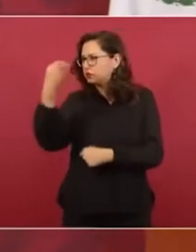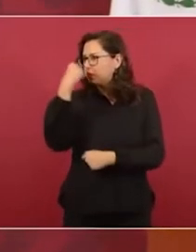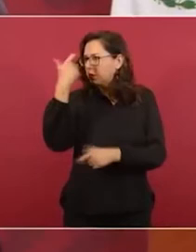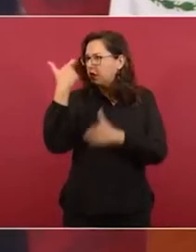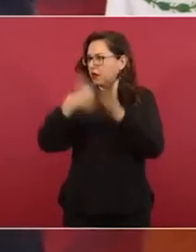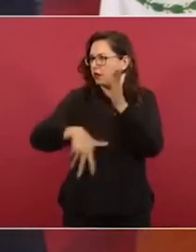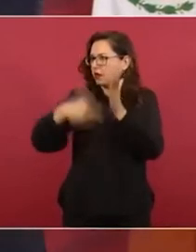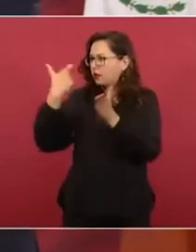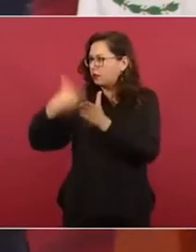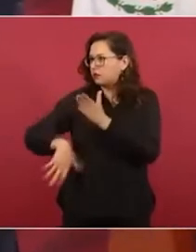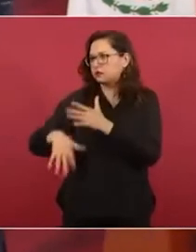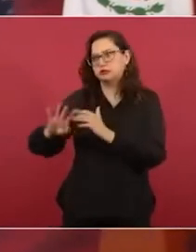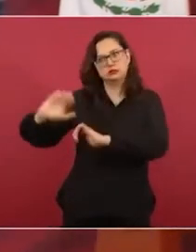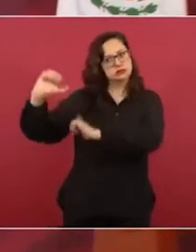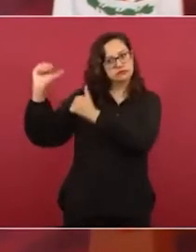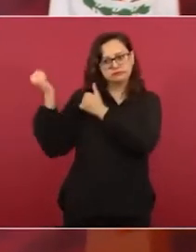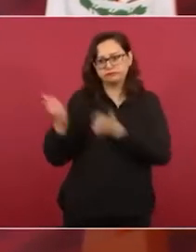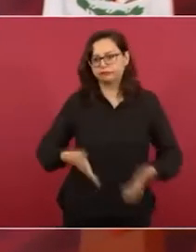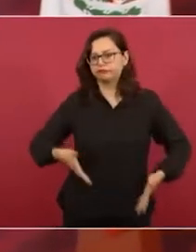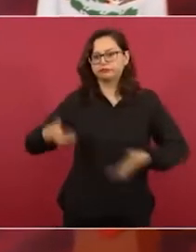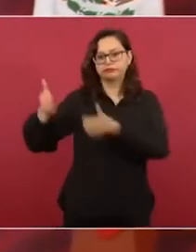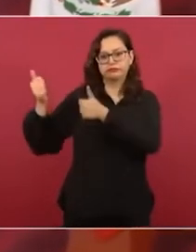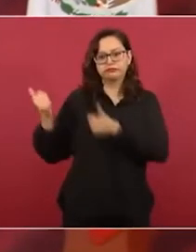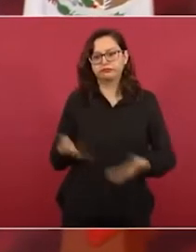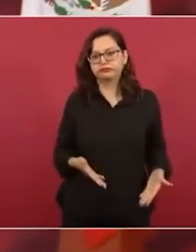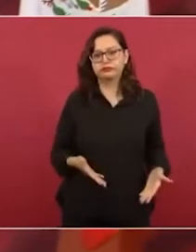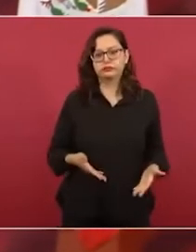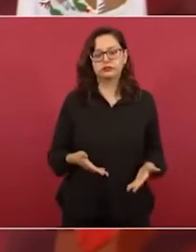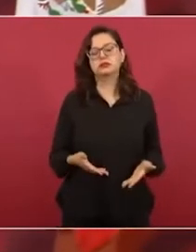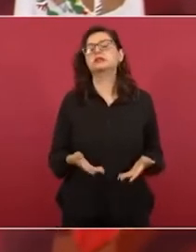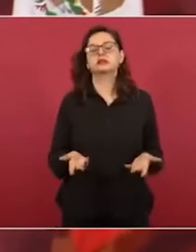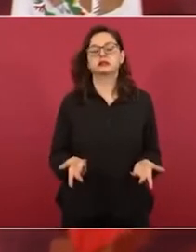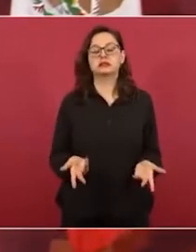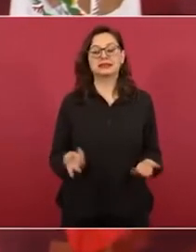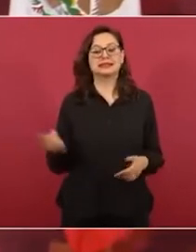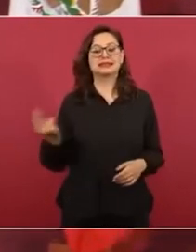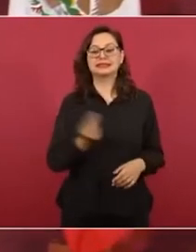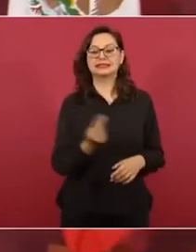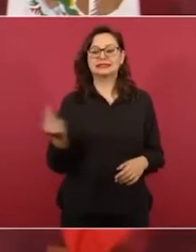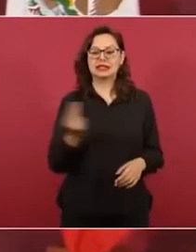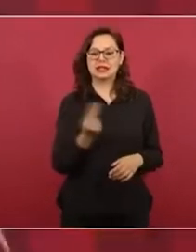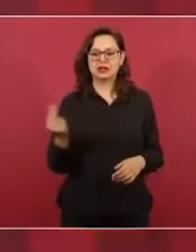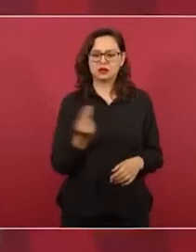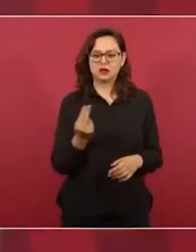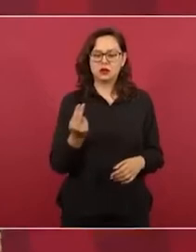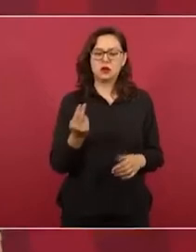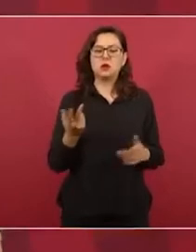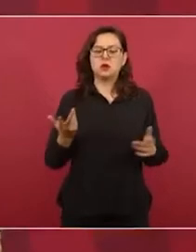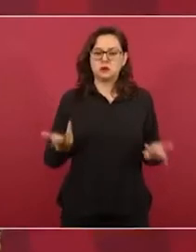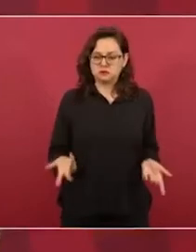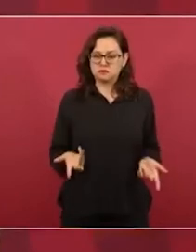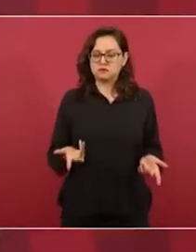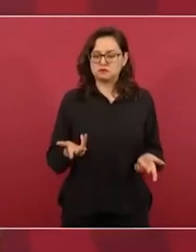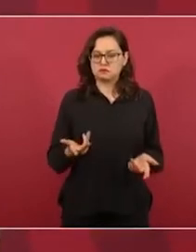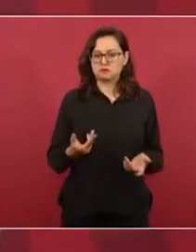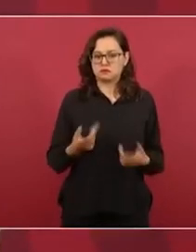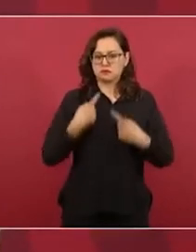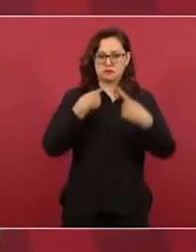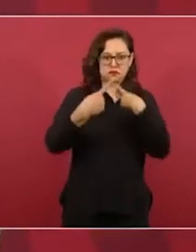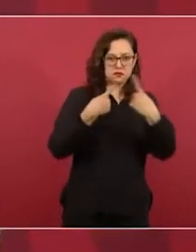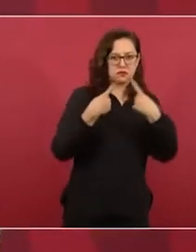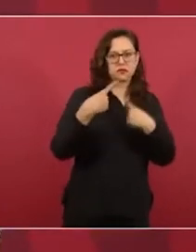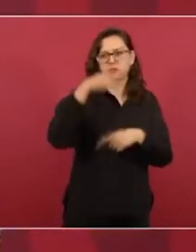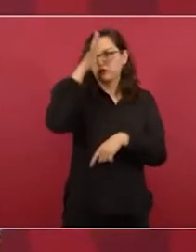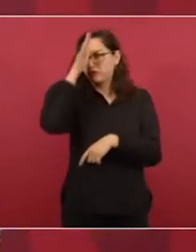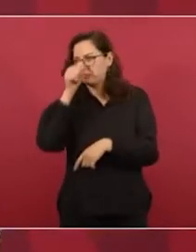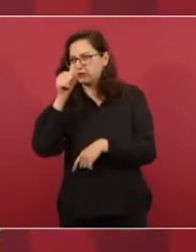y estos acuerdos que ayudan con productores, con